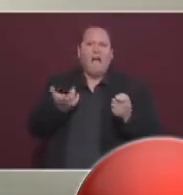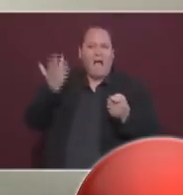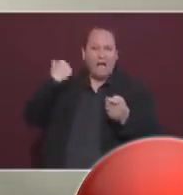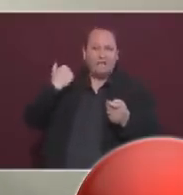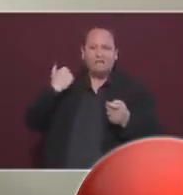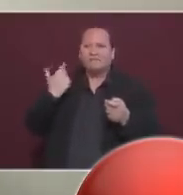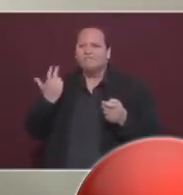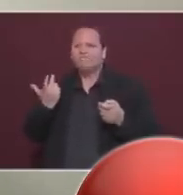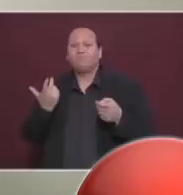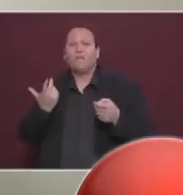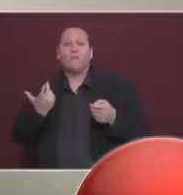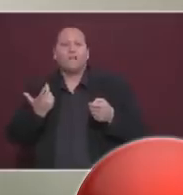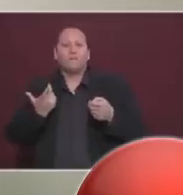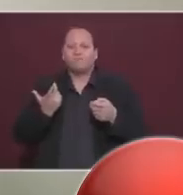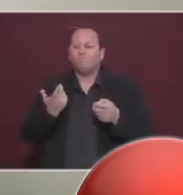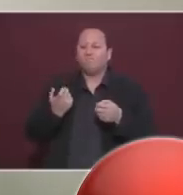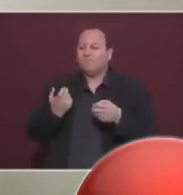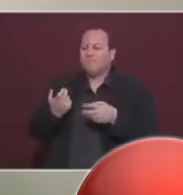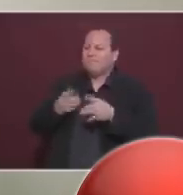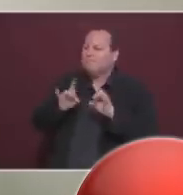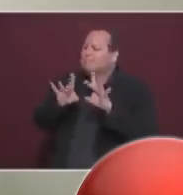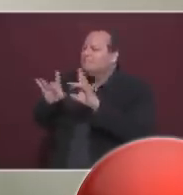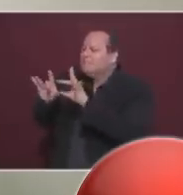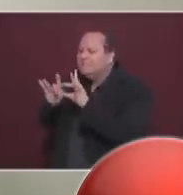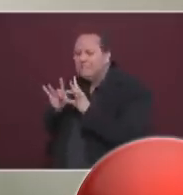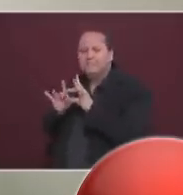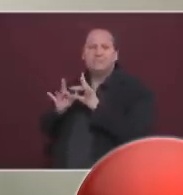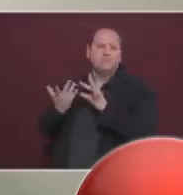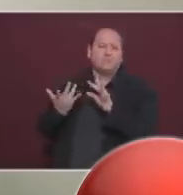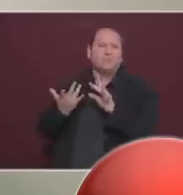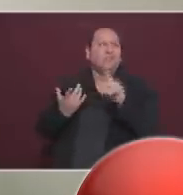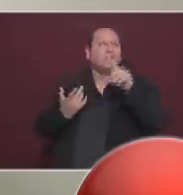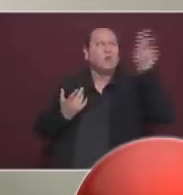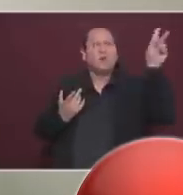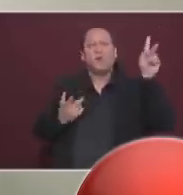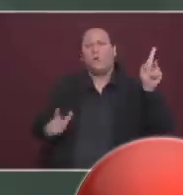es ofrecer disculpas,